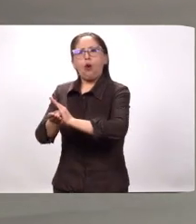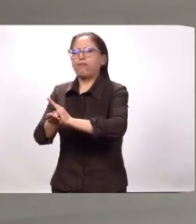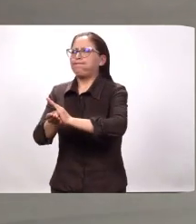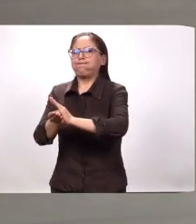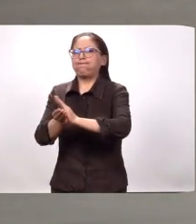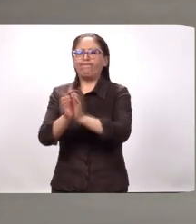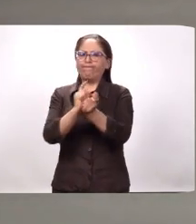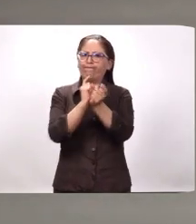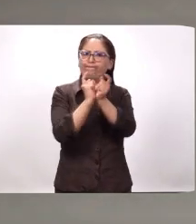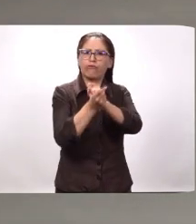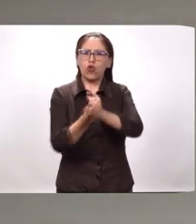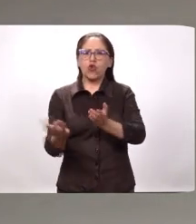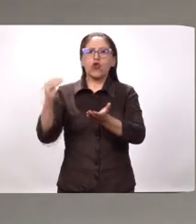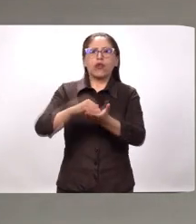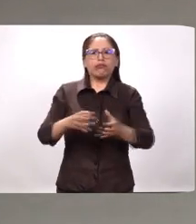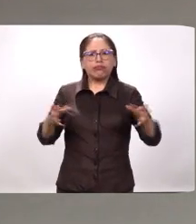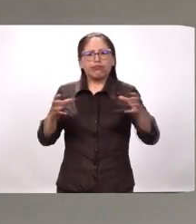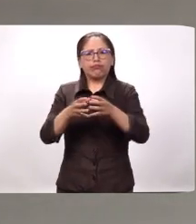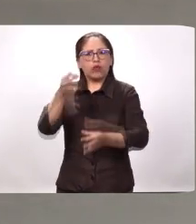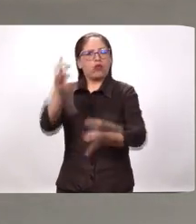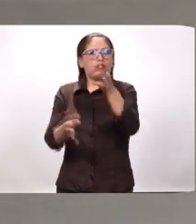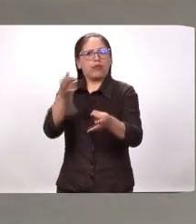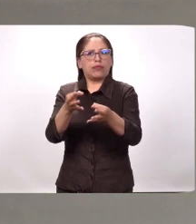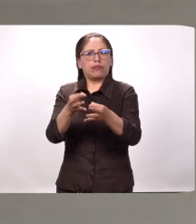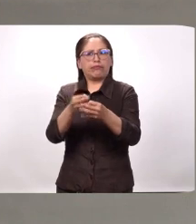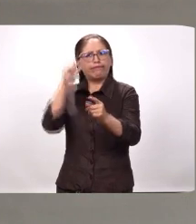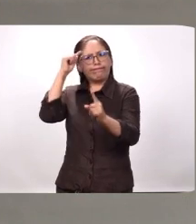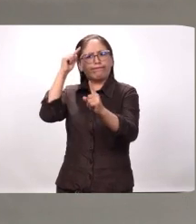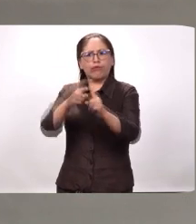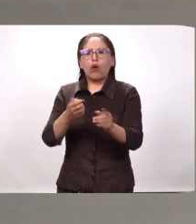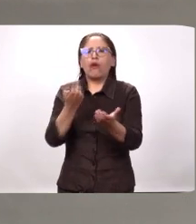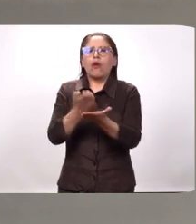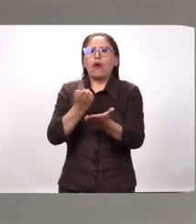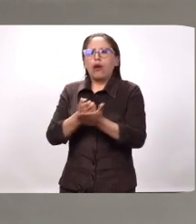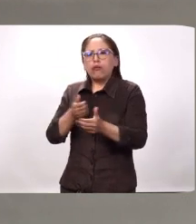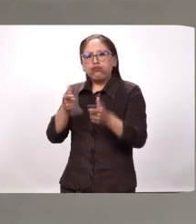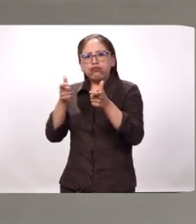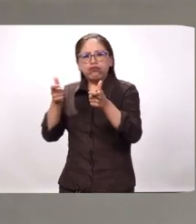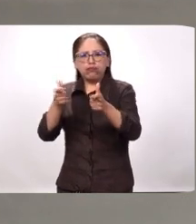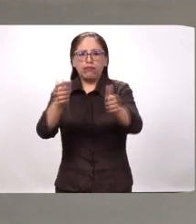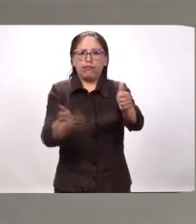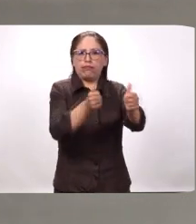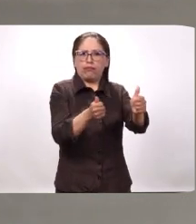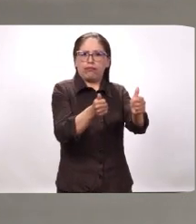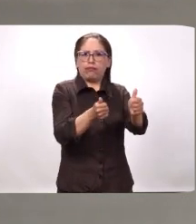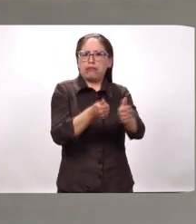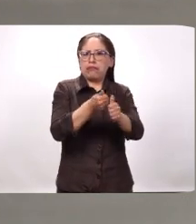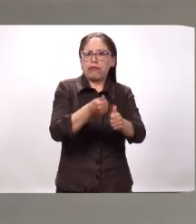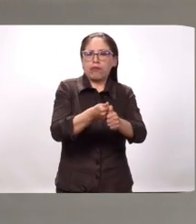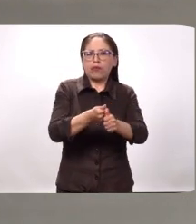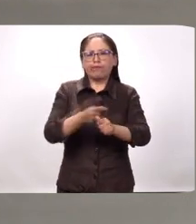cobros indebidos. Promoveré la reestructuración del órgano judicial, optimizando el uso de recursos. Ejerceré fiscalización de